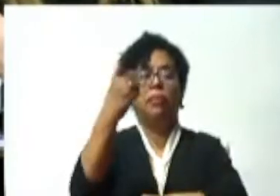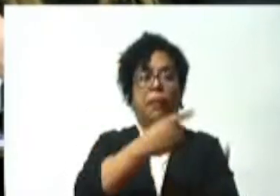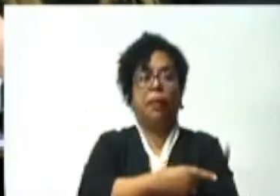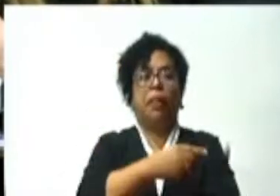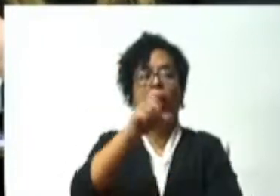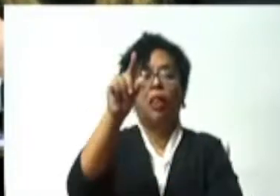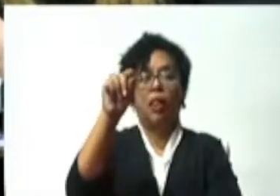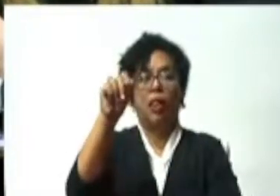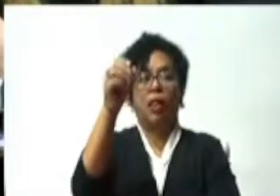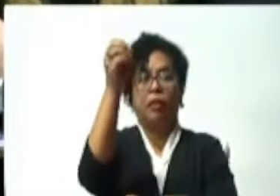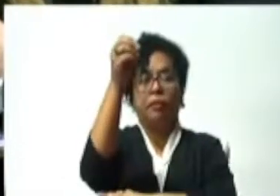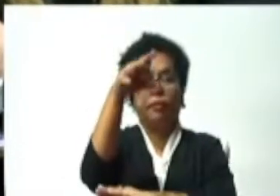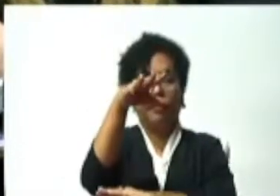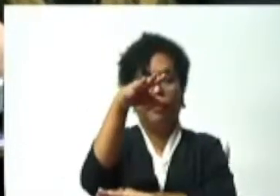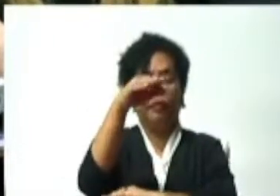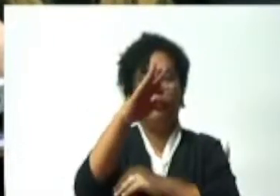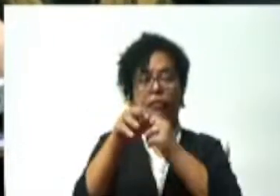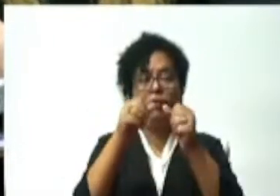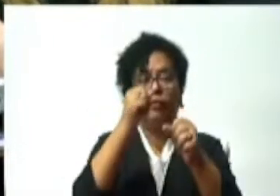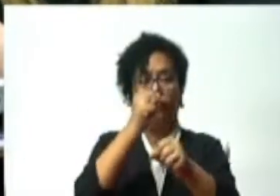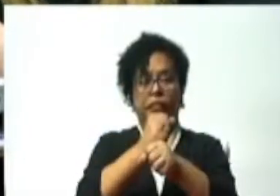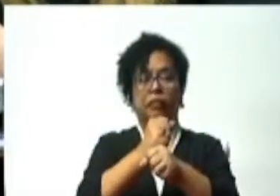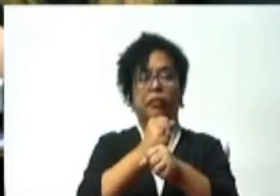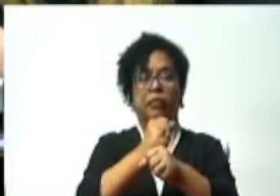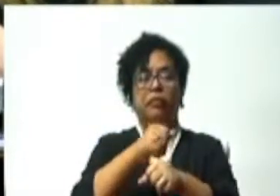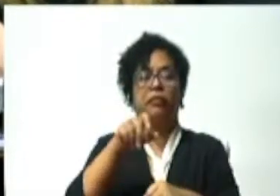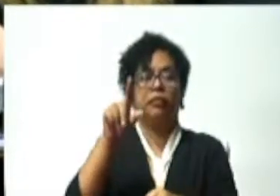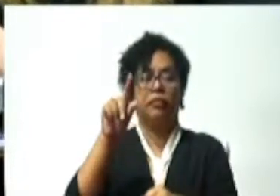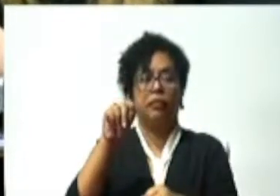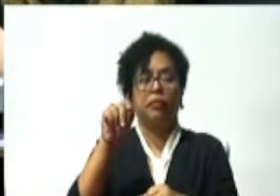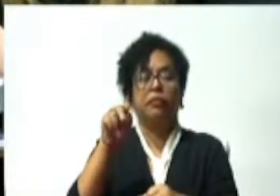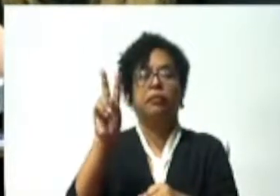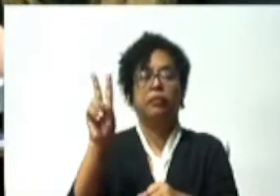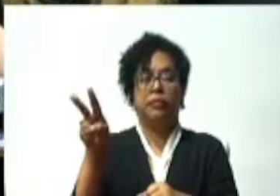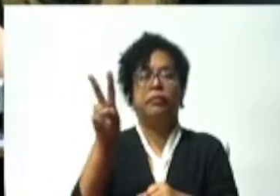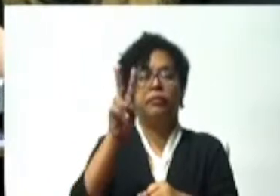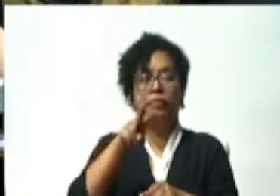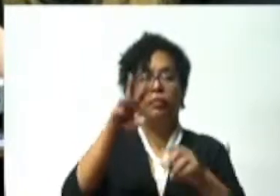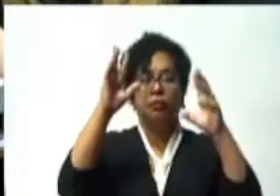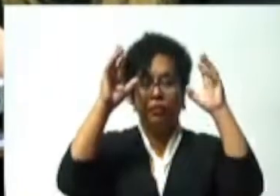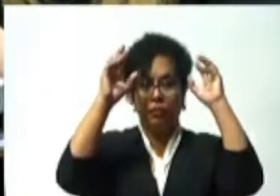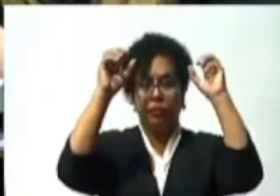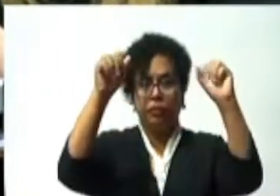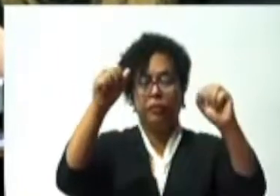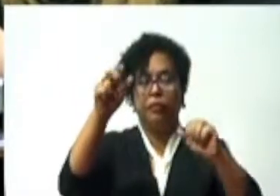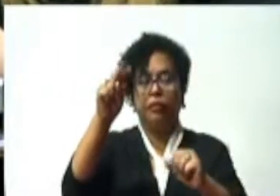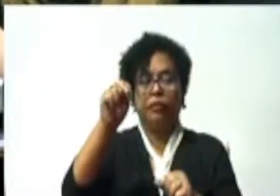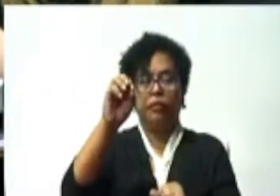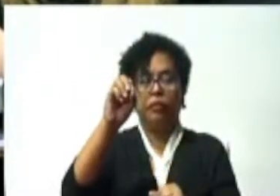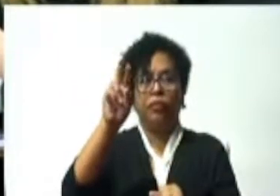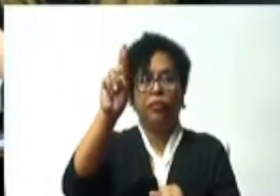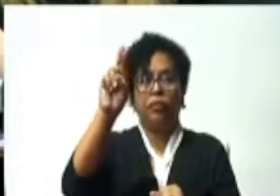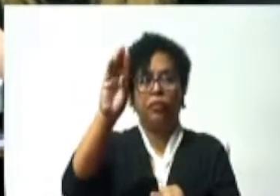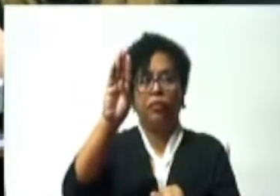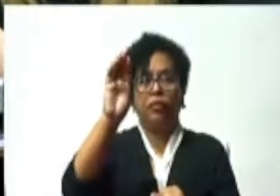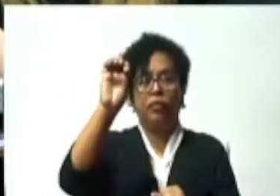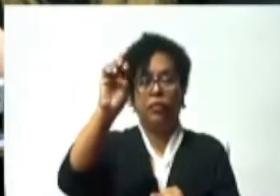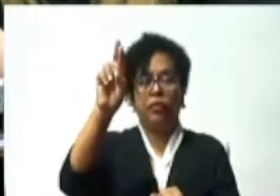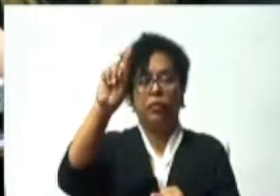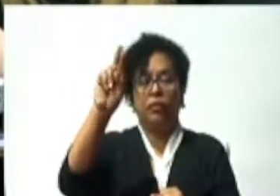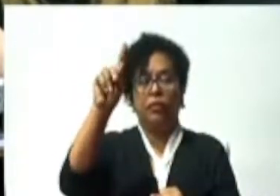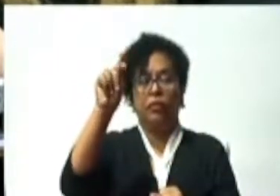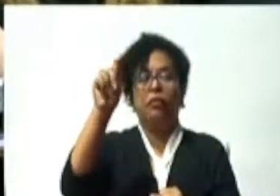del 2020. Presidida por Norberto Ortiz de la Cruz, hora de salida 3:15. Tema